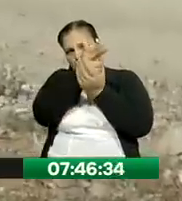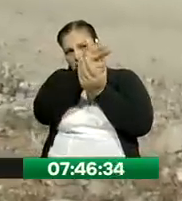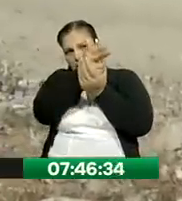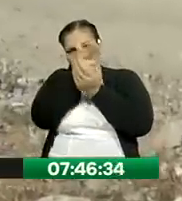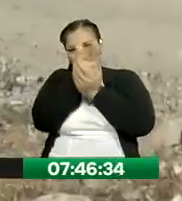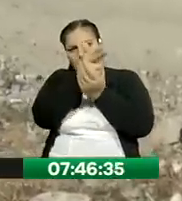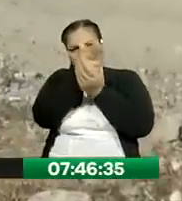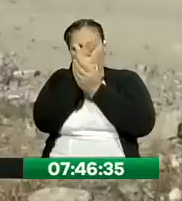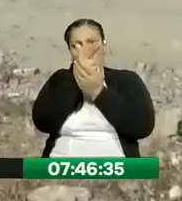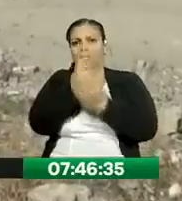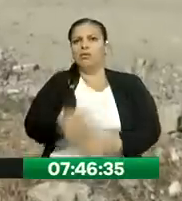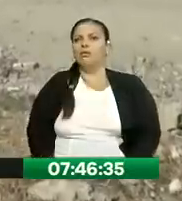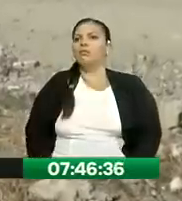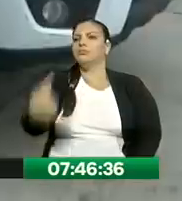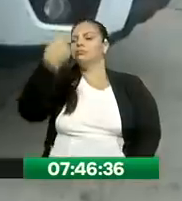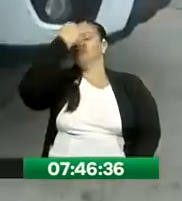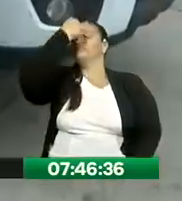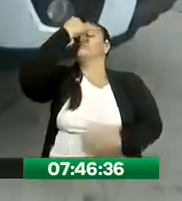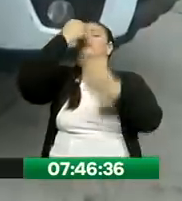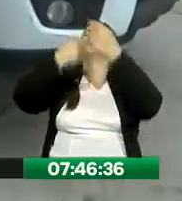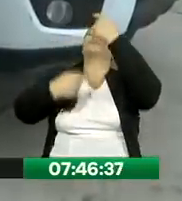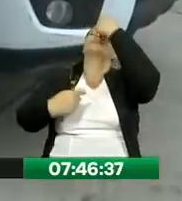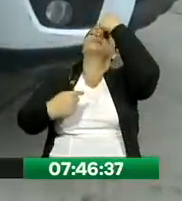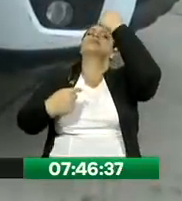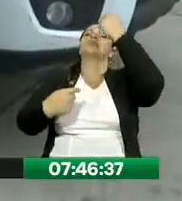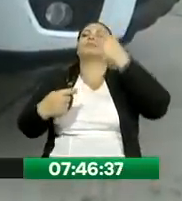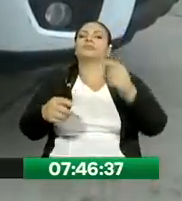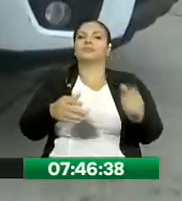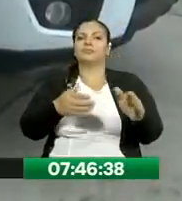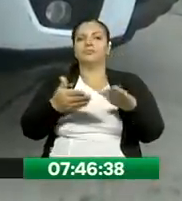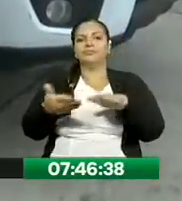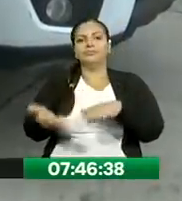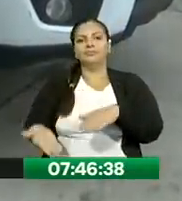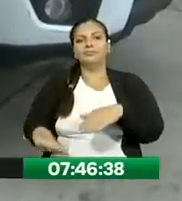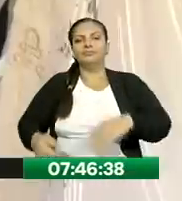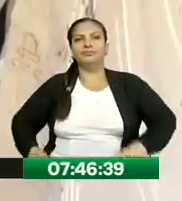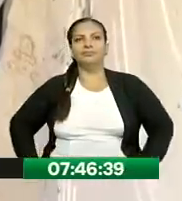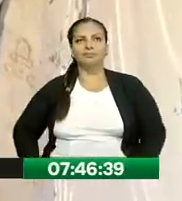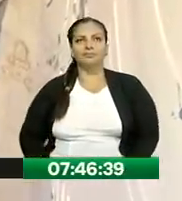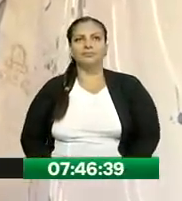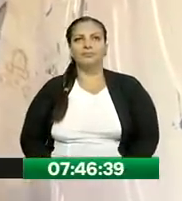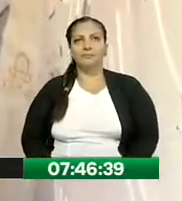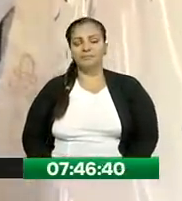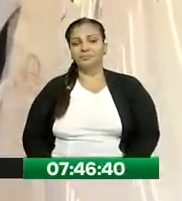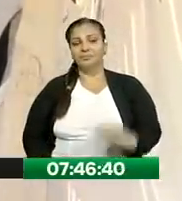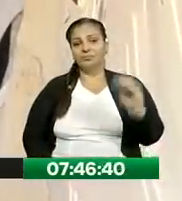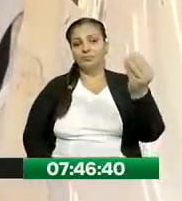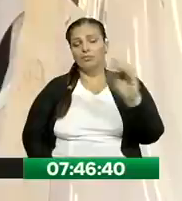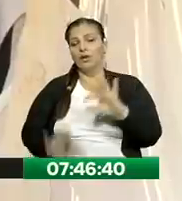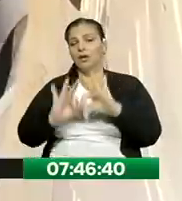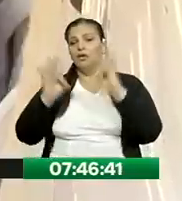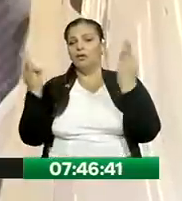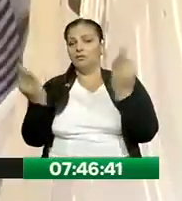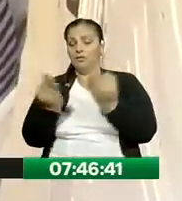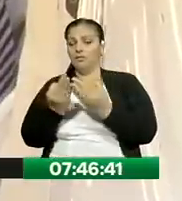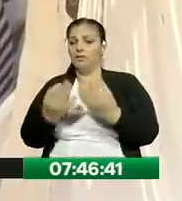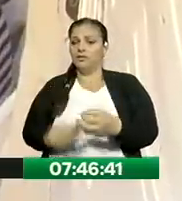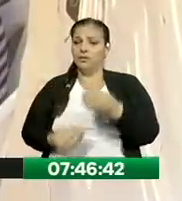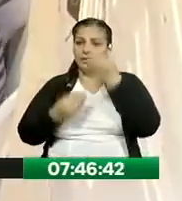El hecho ocurrió en el barrio 15 de septiembre en Manta, provincia de Manabí. Según sus familiares, los balazos causaron